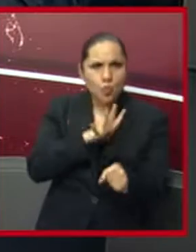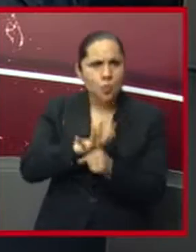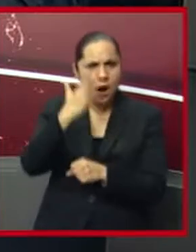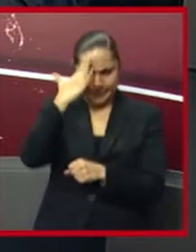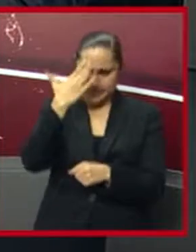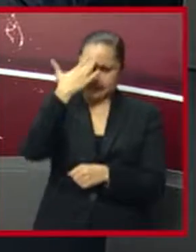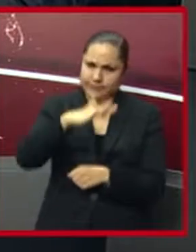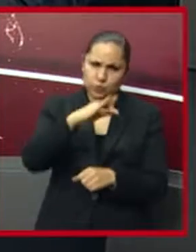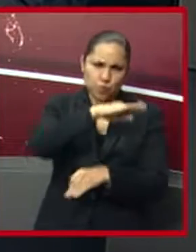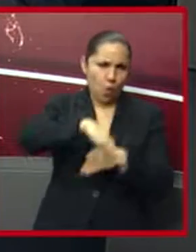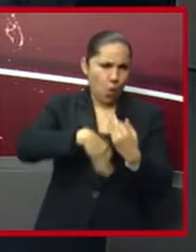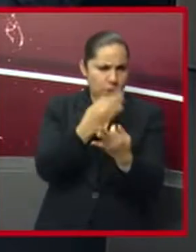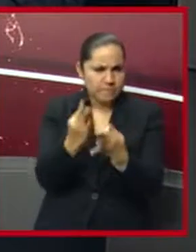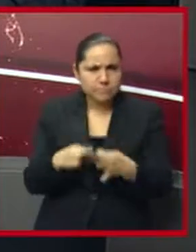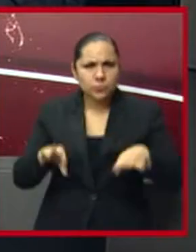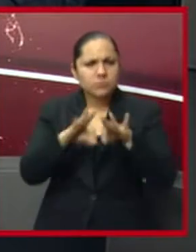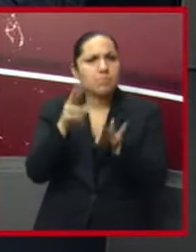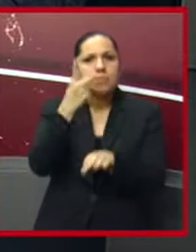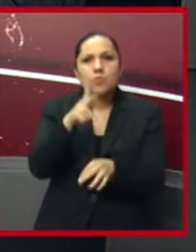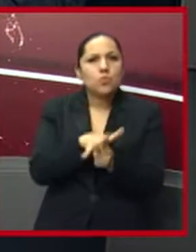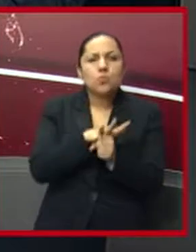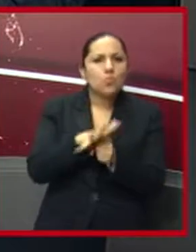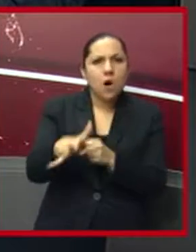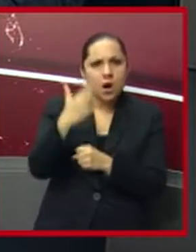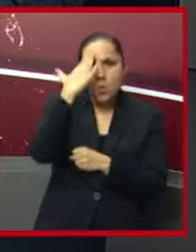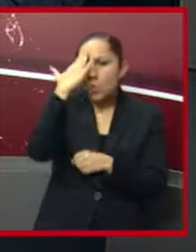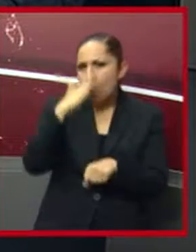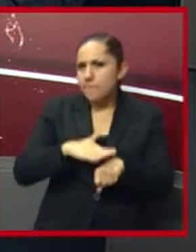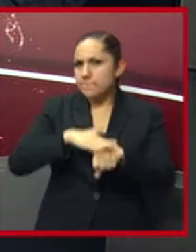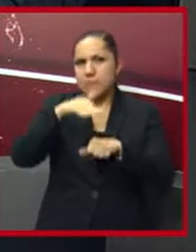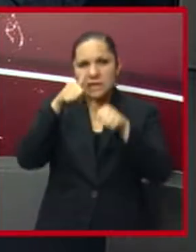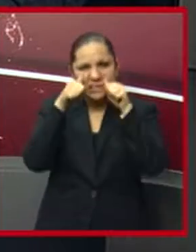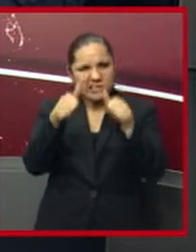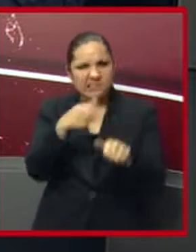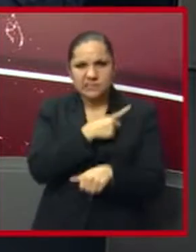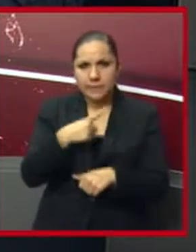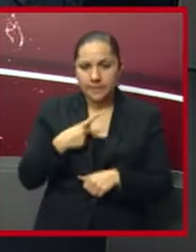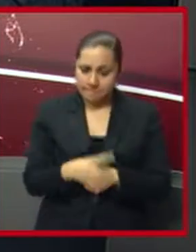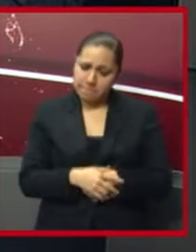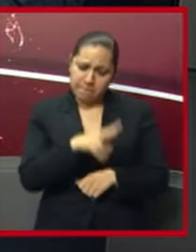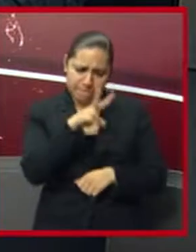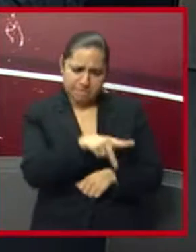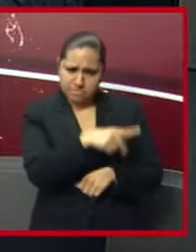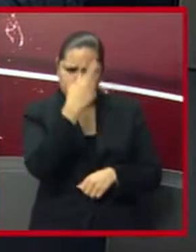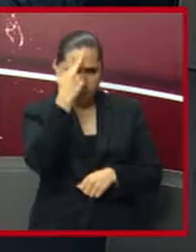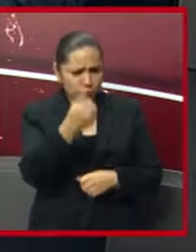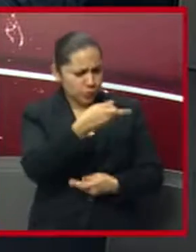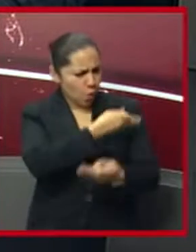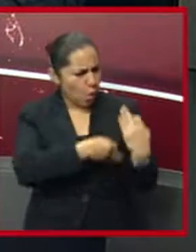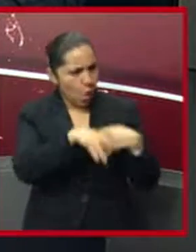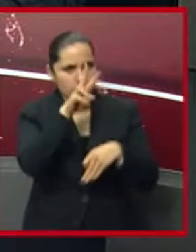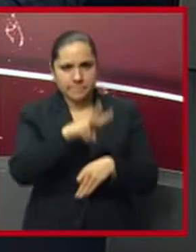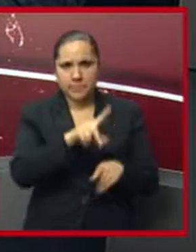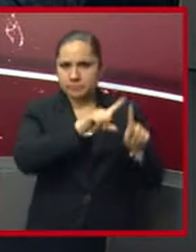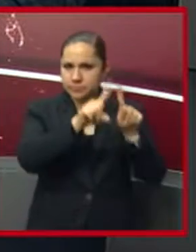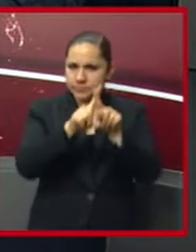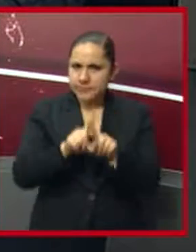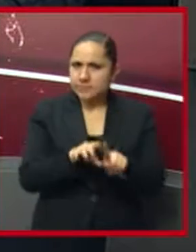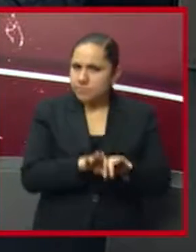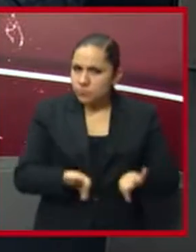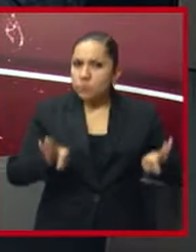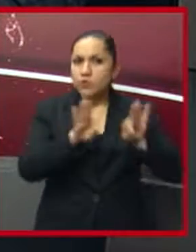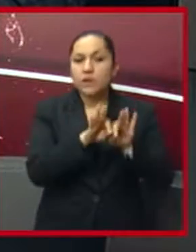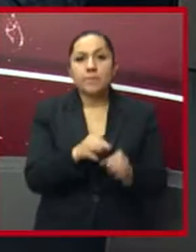¿cuál le llevó a usted pues particularmente más la atención? Todas son importantes, como bien lo señalas. Hay reformas constitucionales